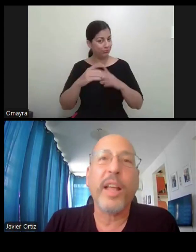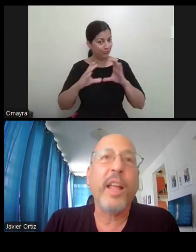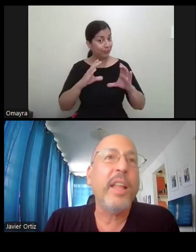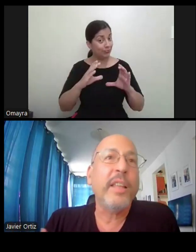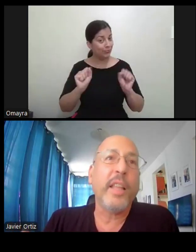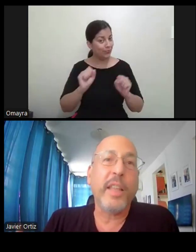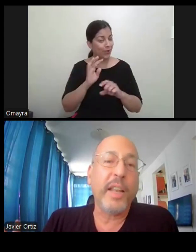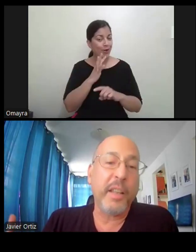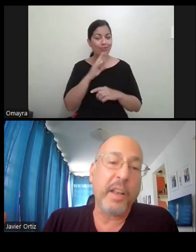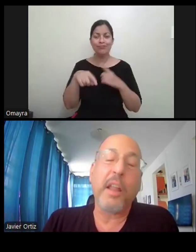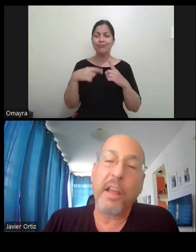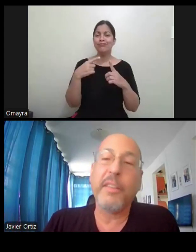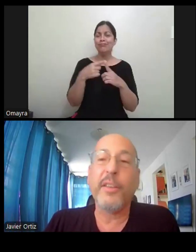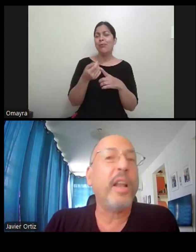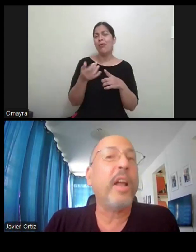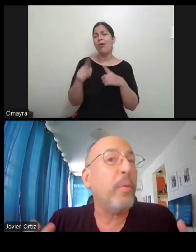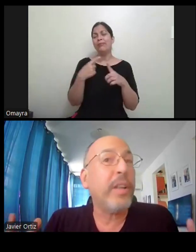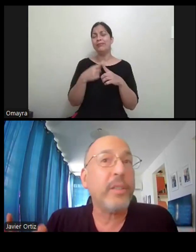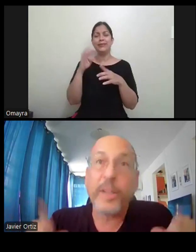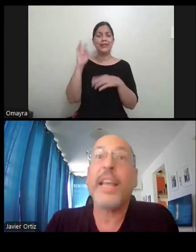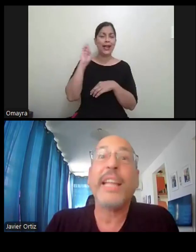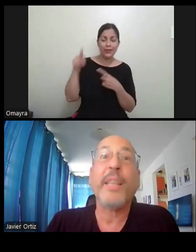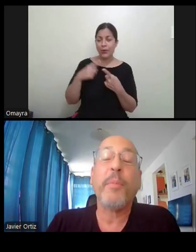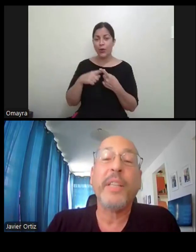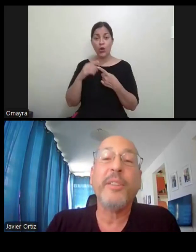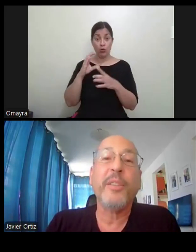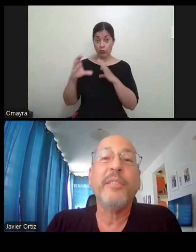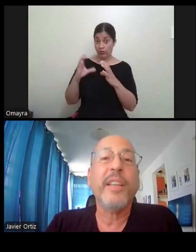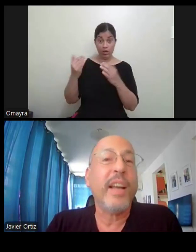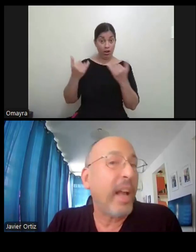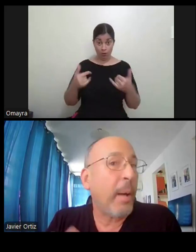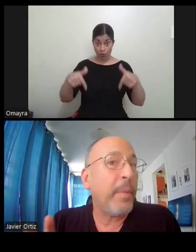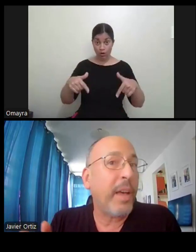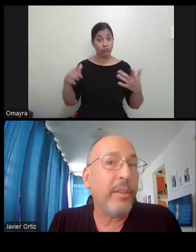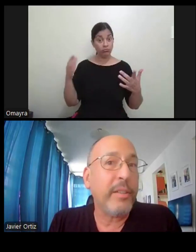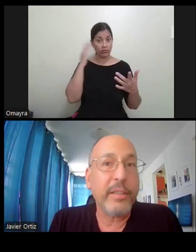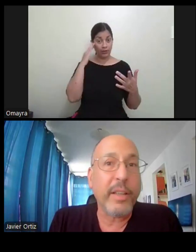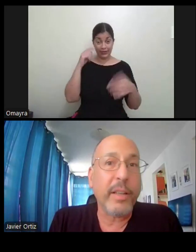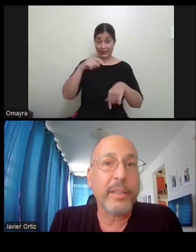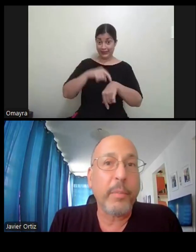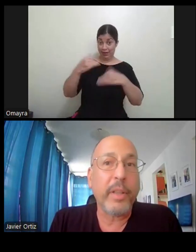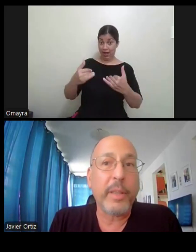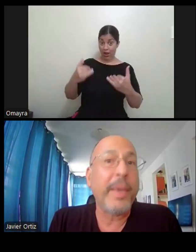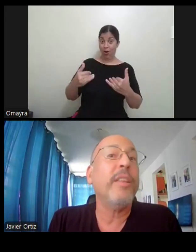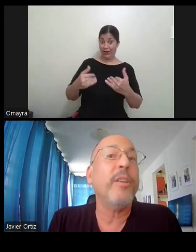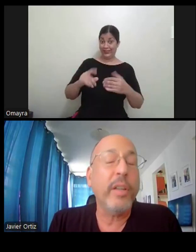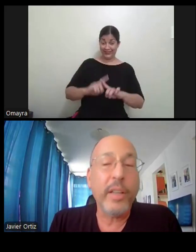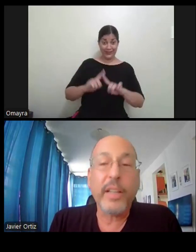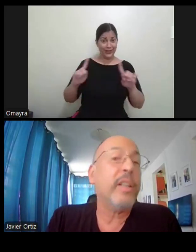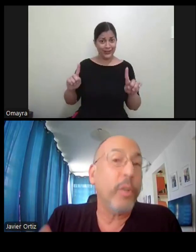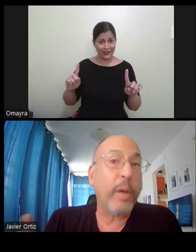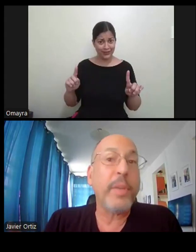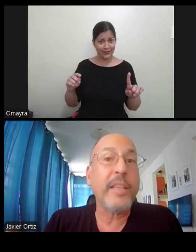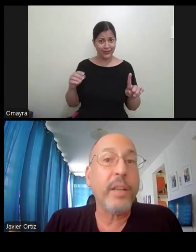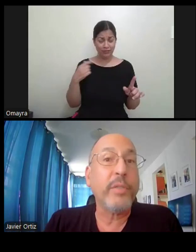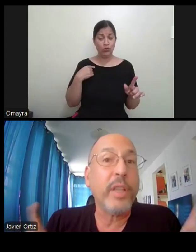la radio, de las comunicaciones en este momento, ¿verdad? Que ha cambiado este medio, que